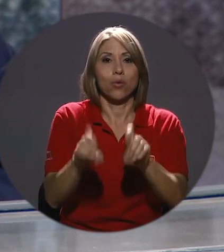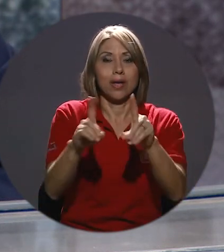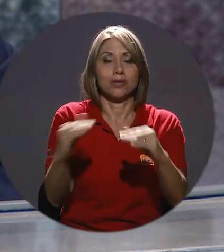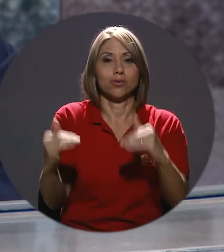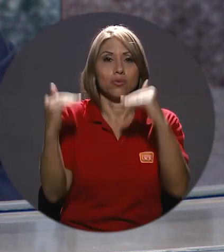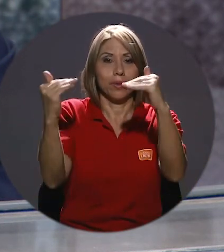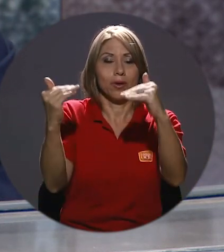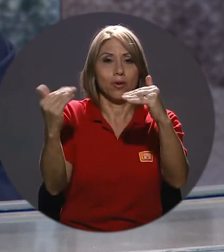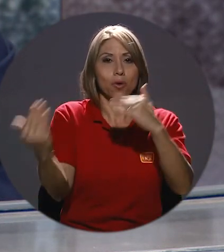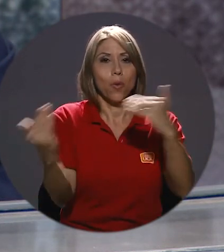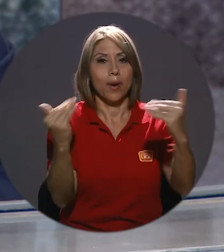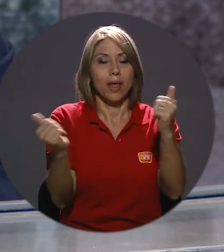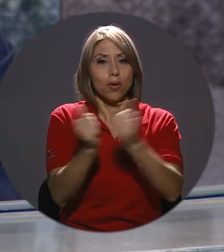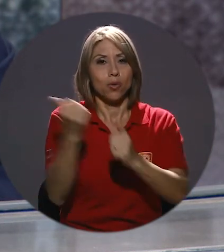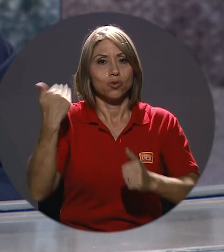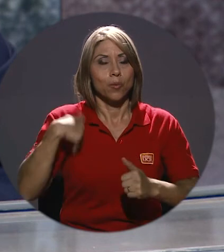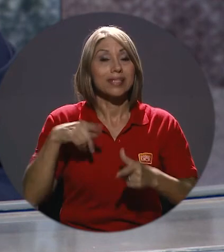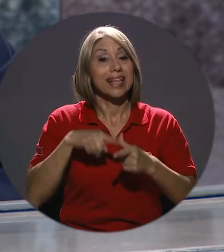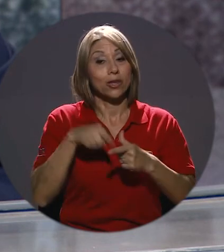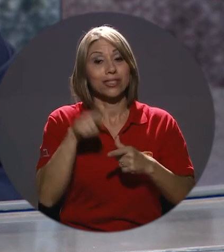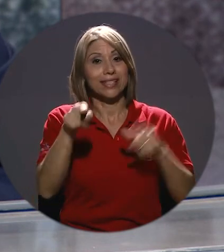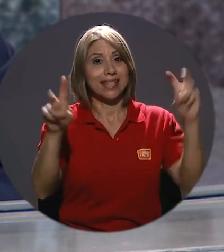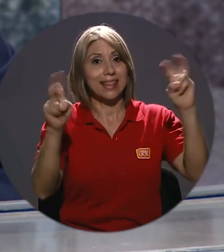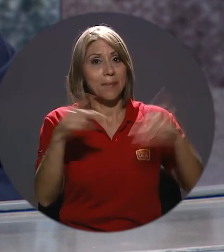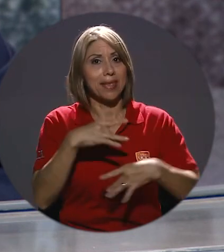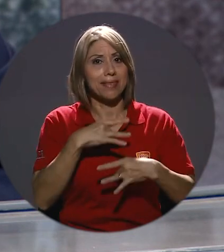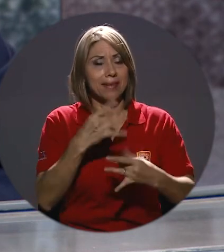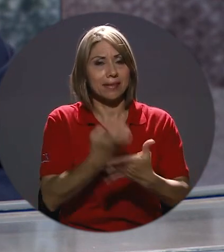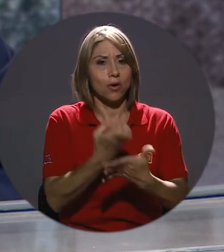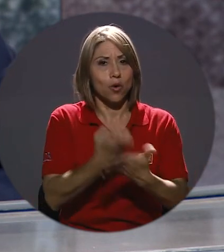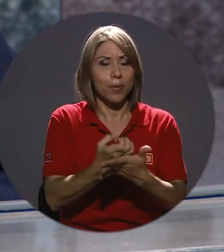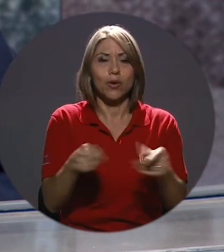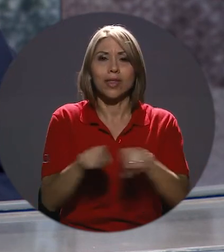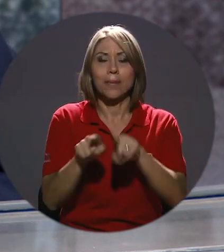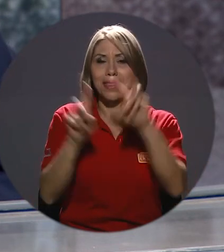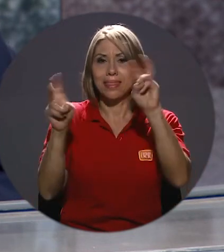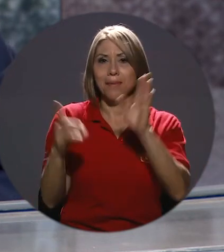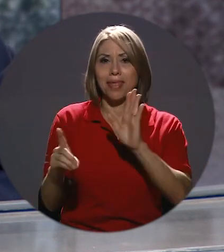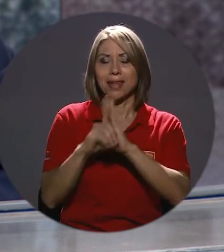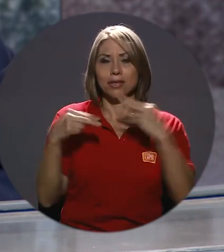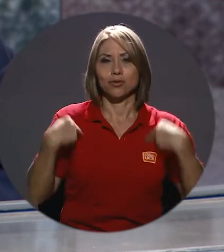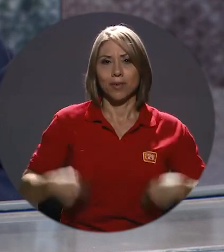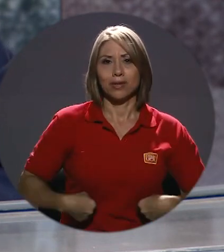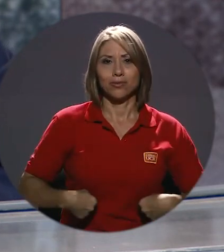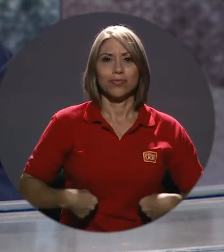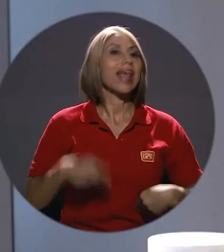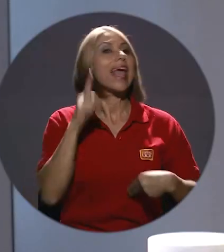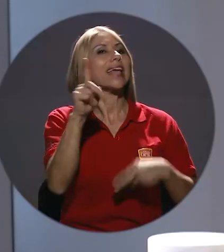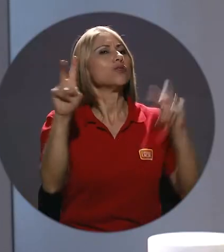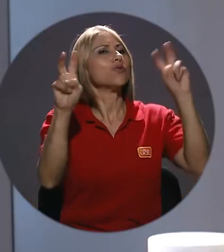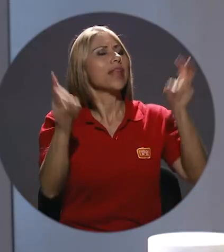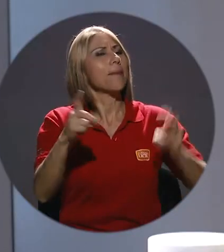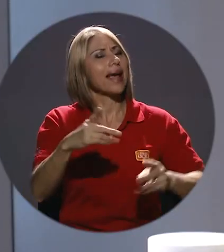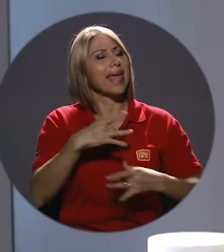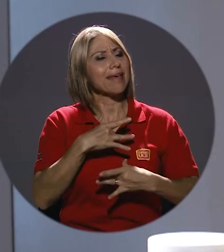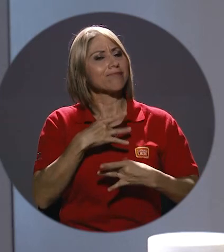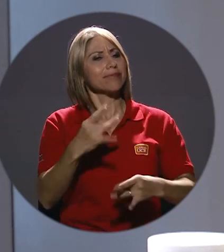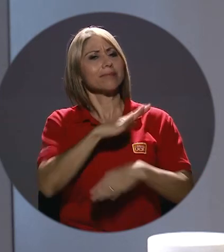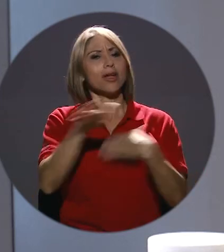un asunto de interés tanto económico como un asunto de derechos humanos. Es un asunto de todos y